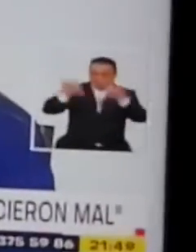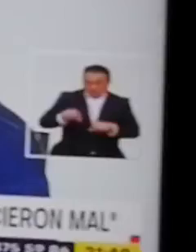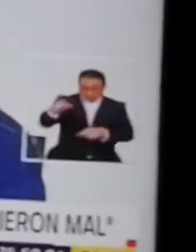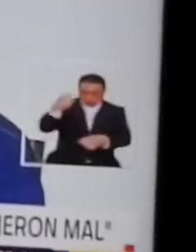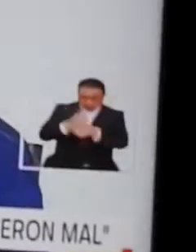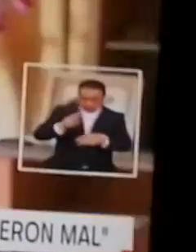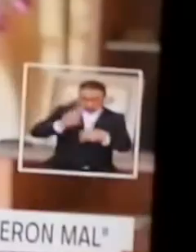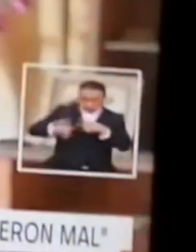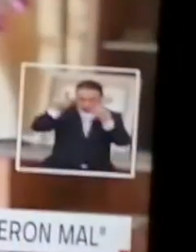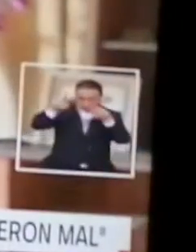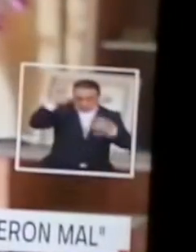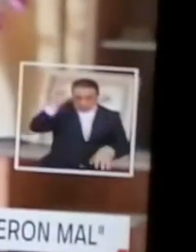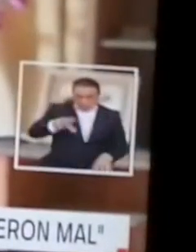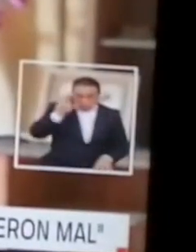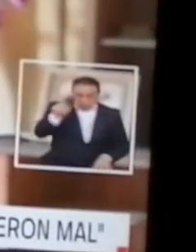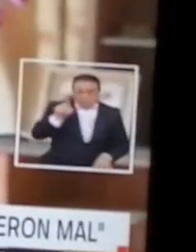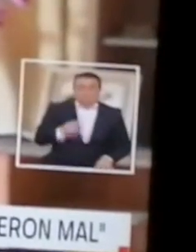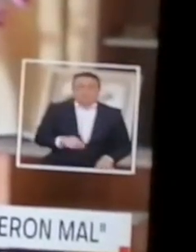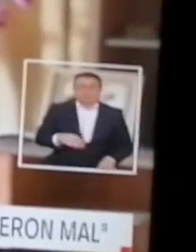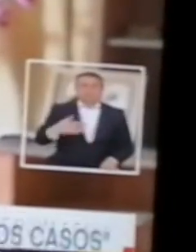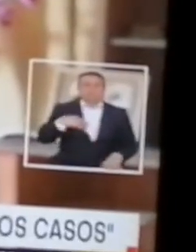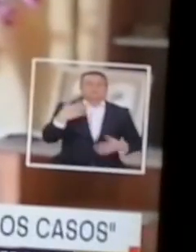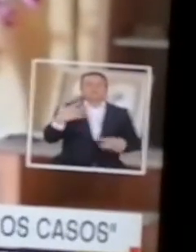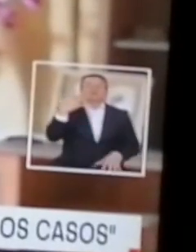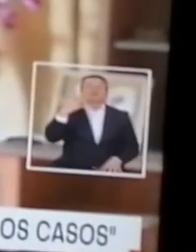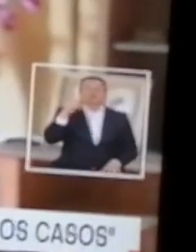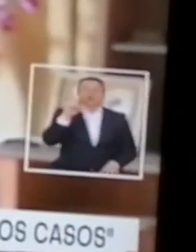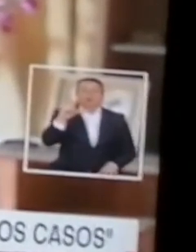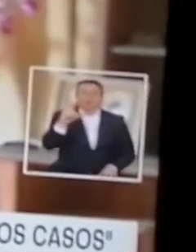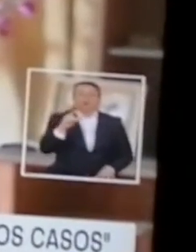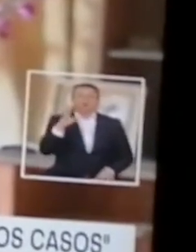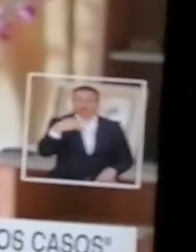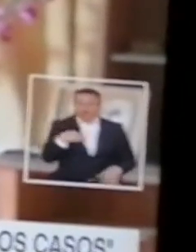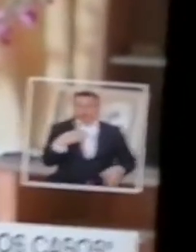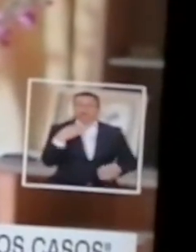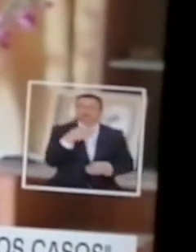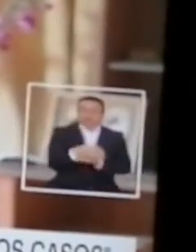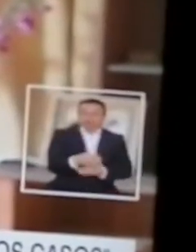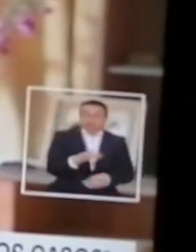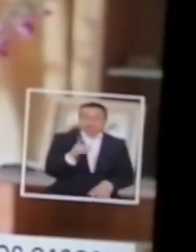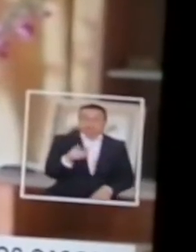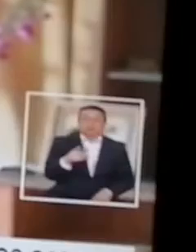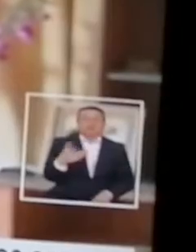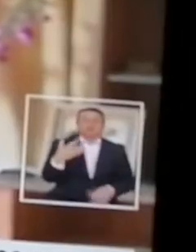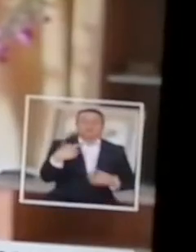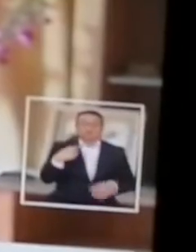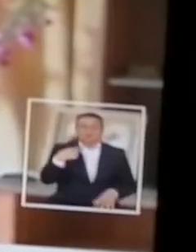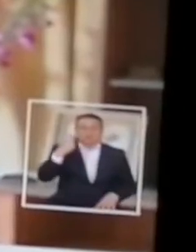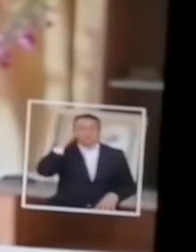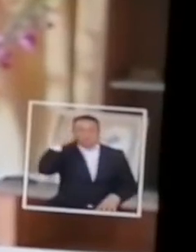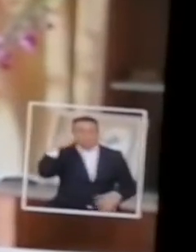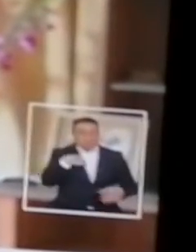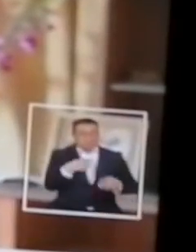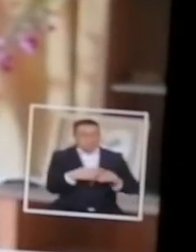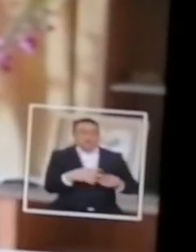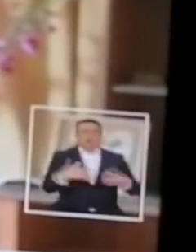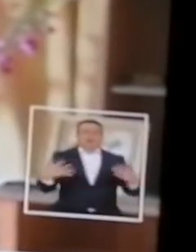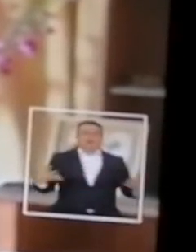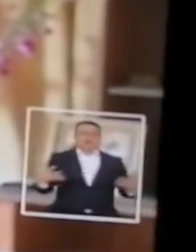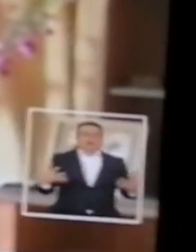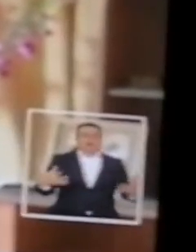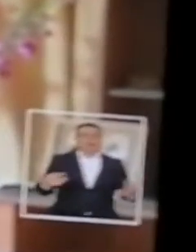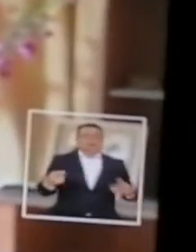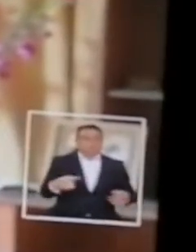que responder como corresponde. Yo me sigo a someter ahora el 5 de julio a esta operación cuando me entero de la página